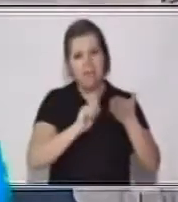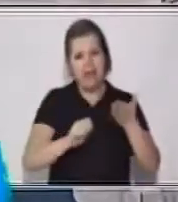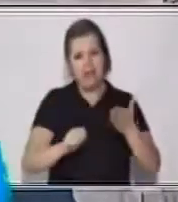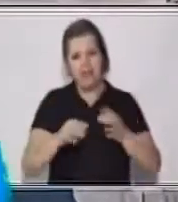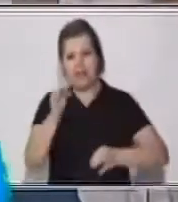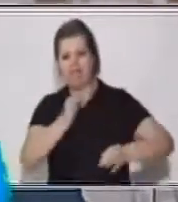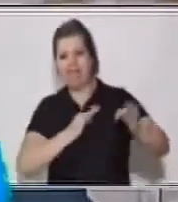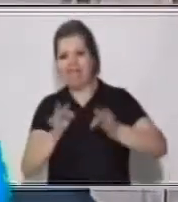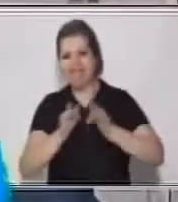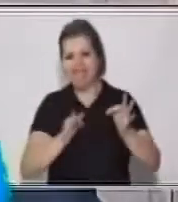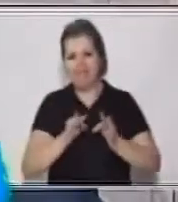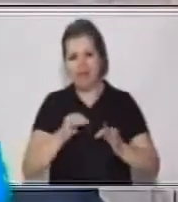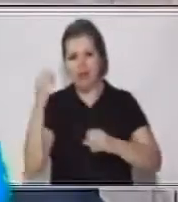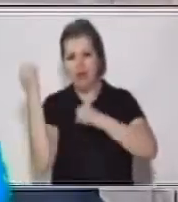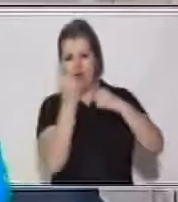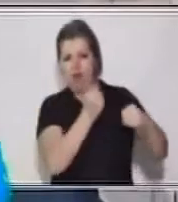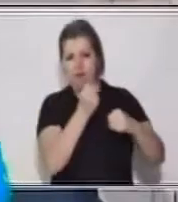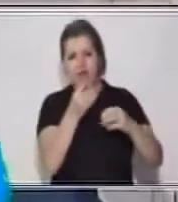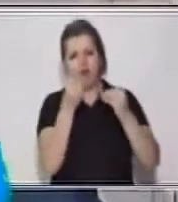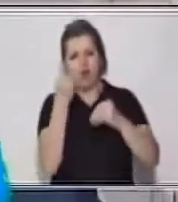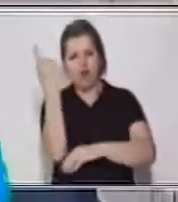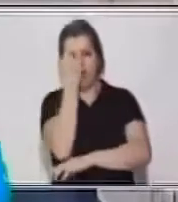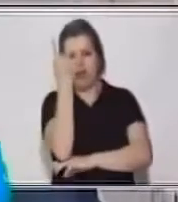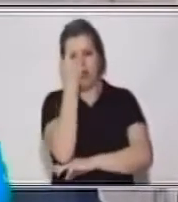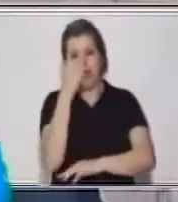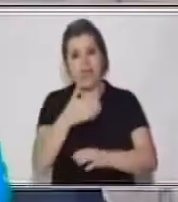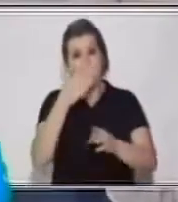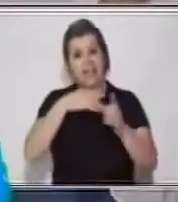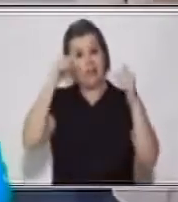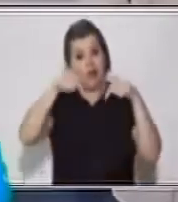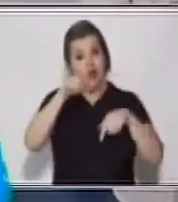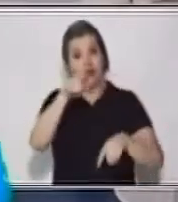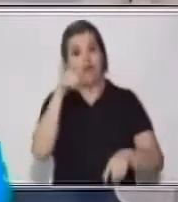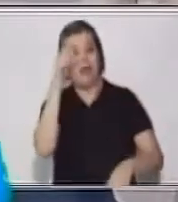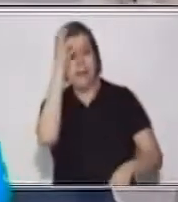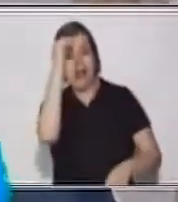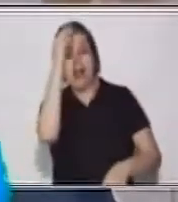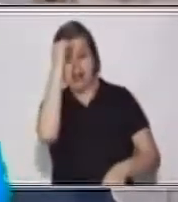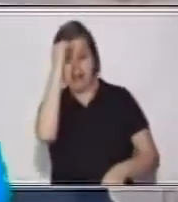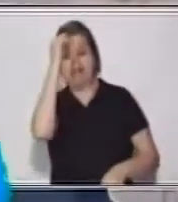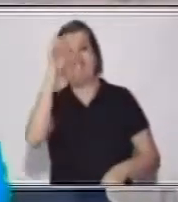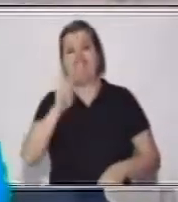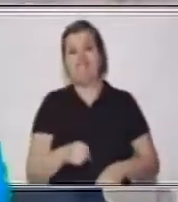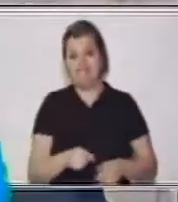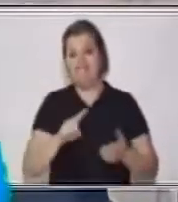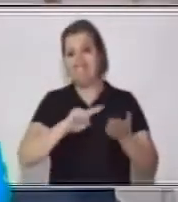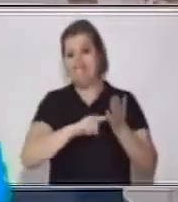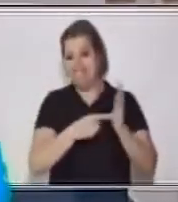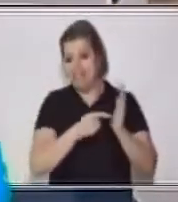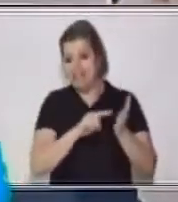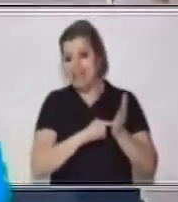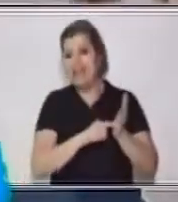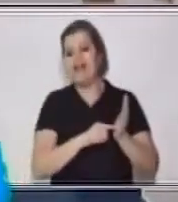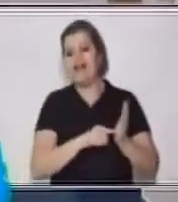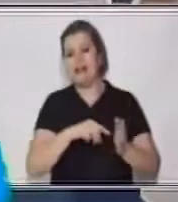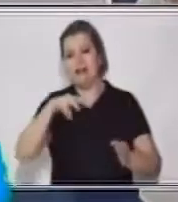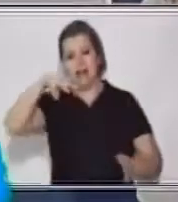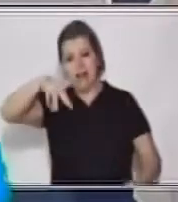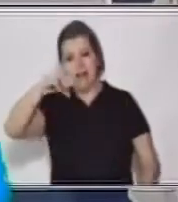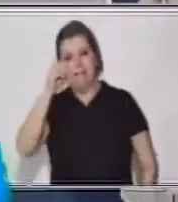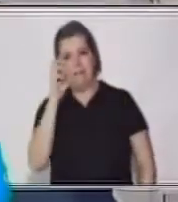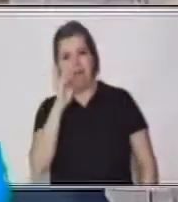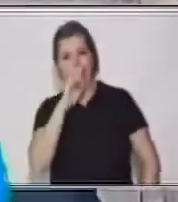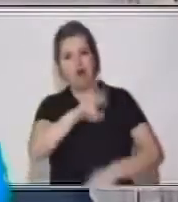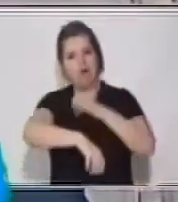pilares fundamentales y a partir de hoy nosotros vamos a poder identificar la morfología y la sintaxis, también